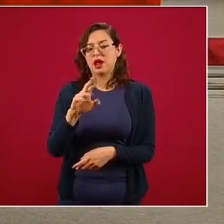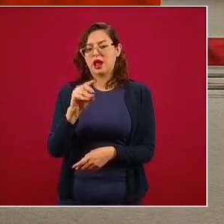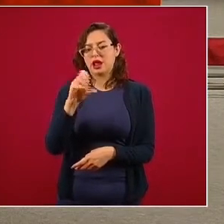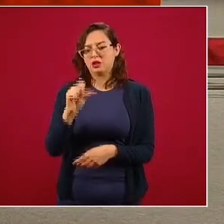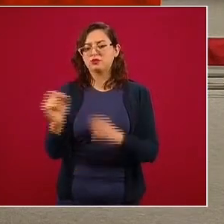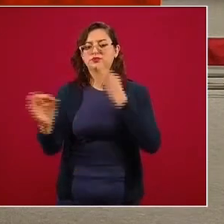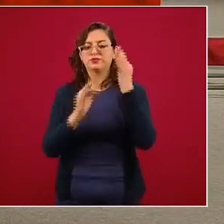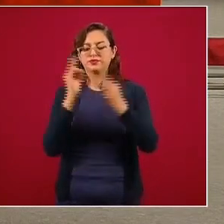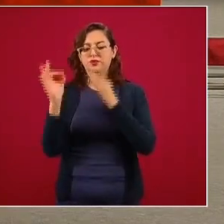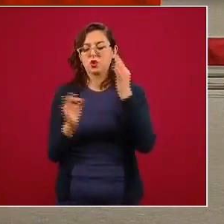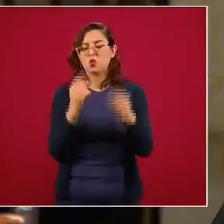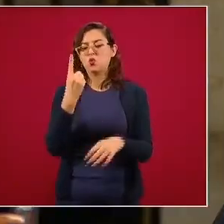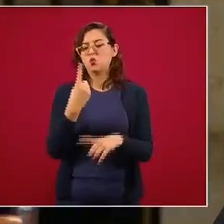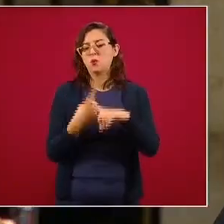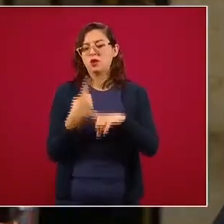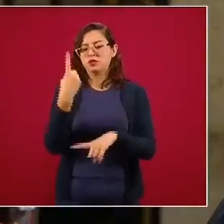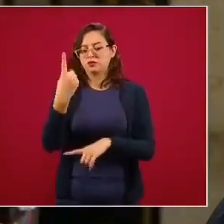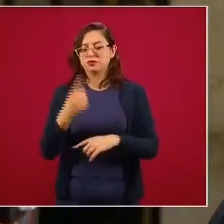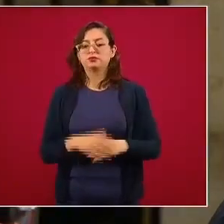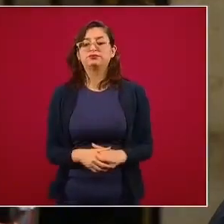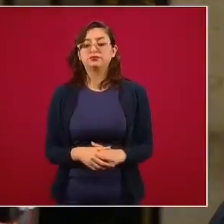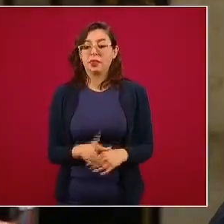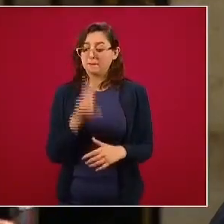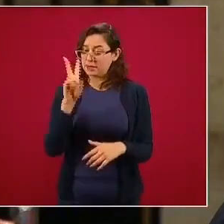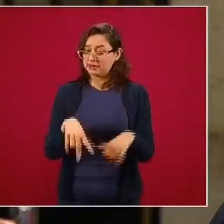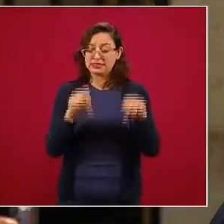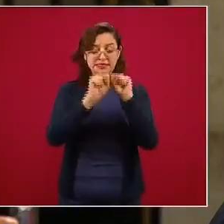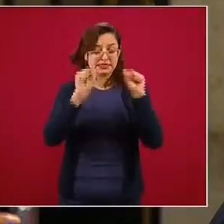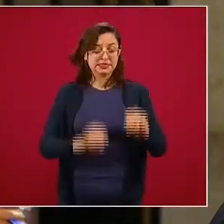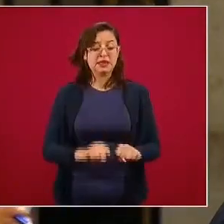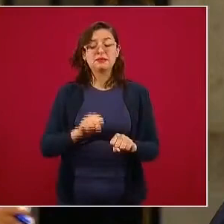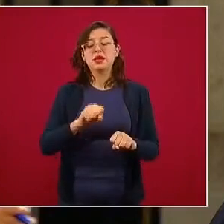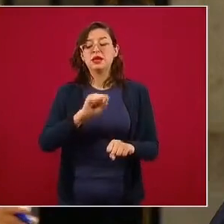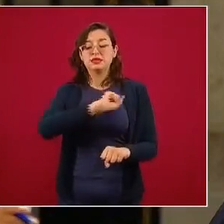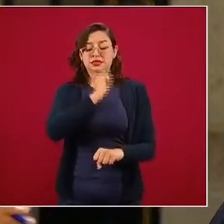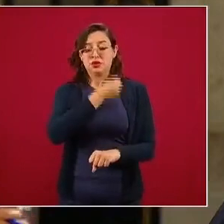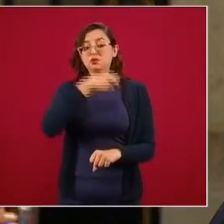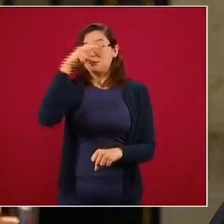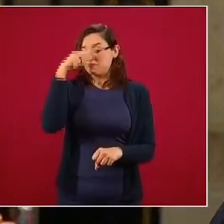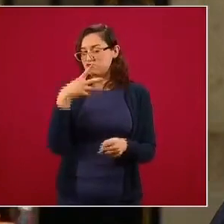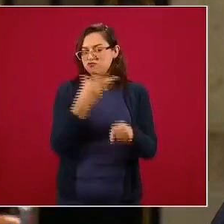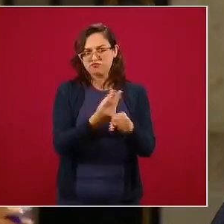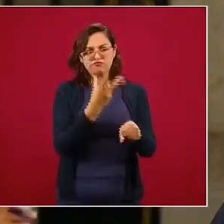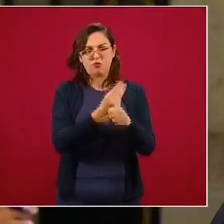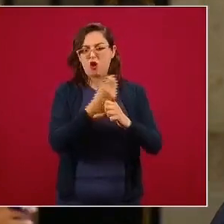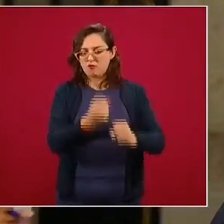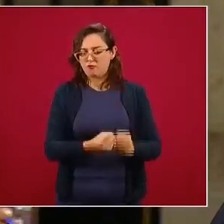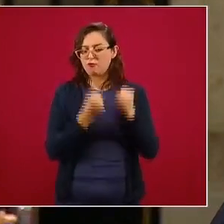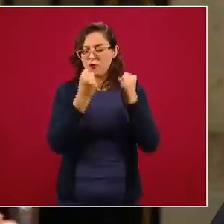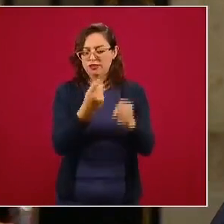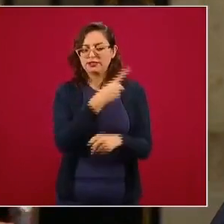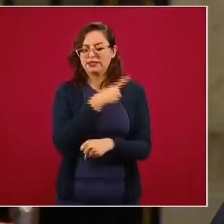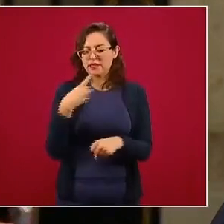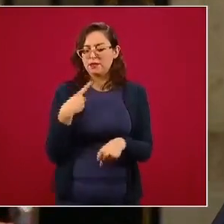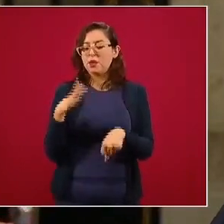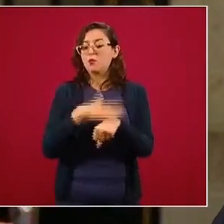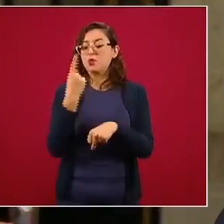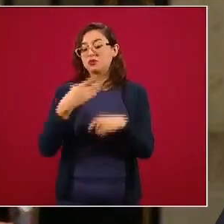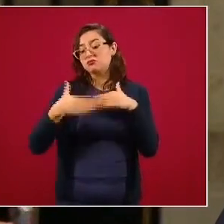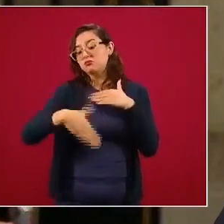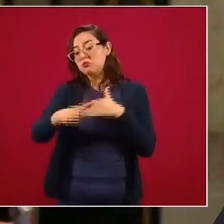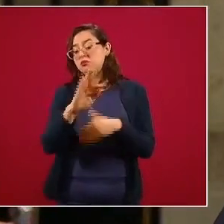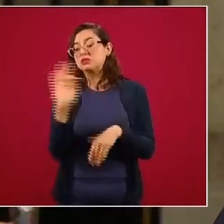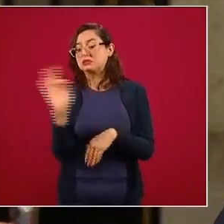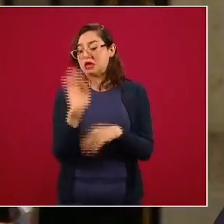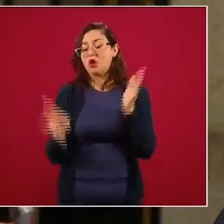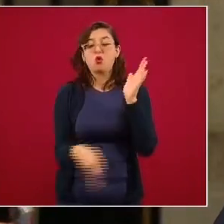es evidente que se debe fortalecer el sistema de salud en México y estar mejor preparados para los diversos rebrotes que se esperan en los siguientes